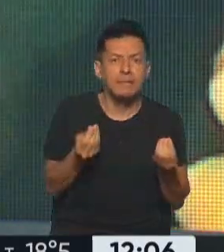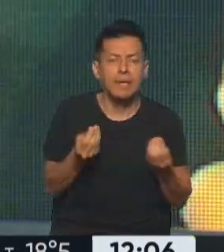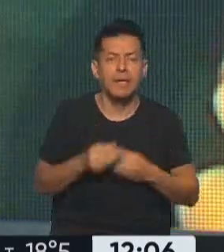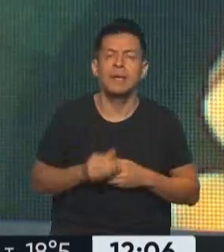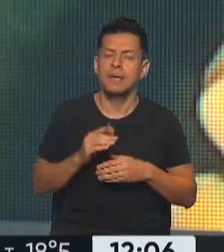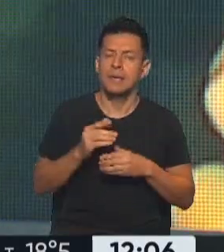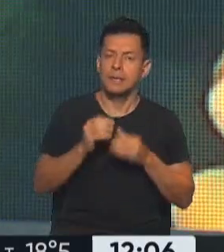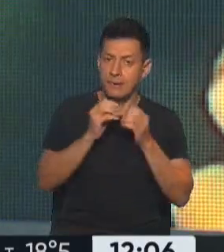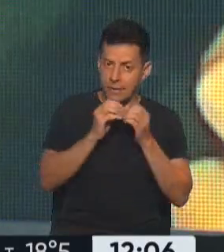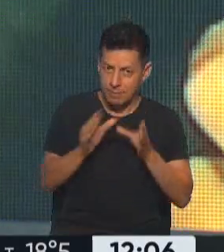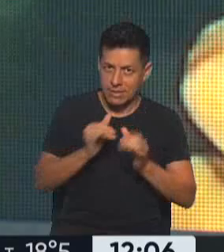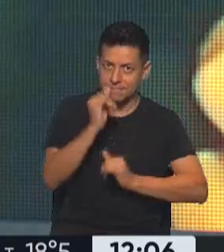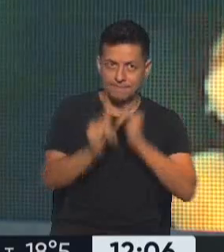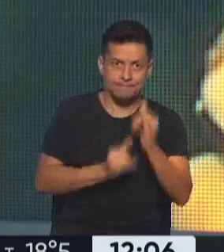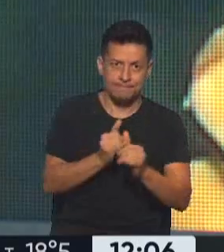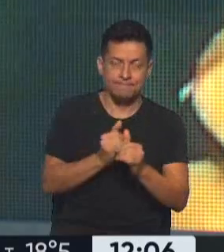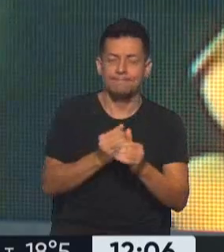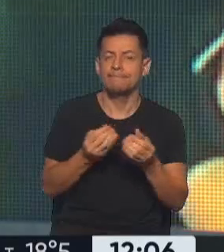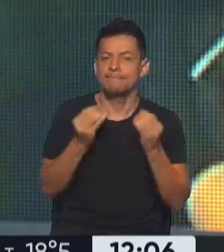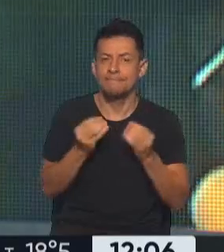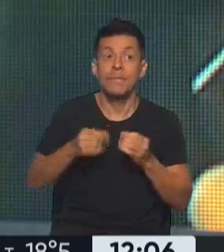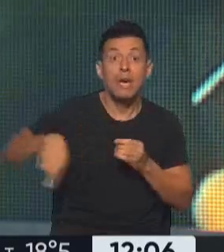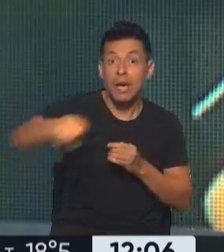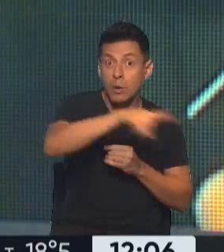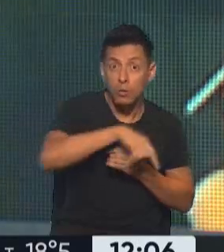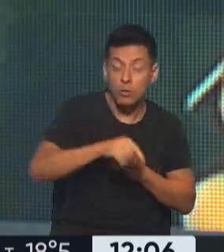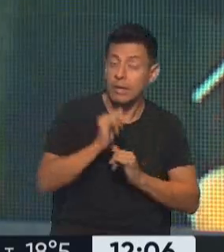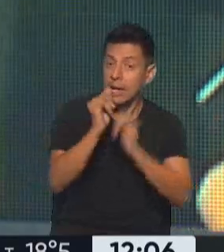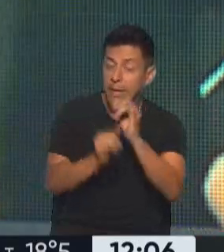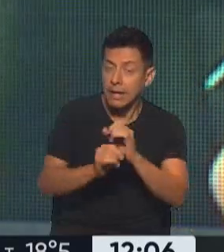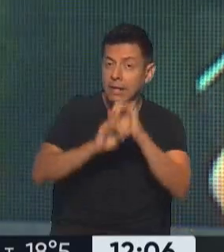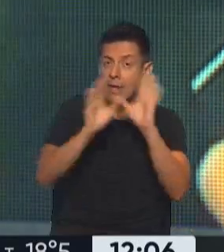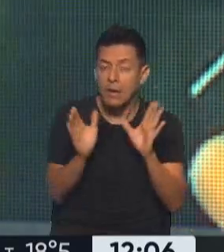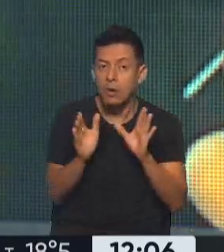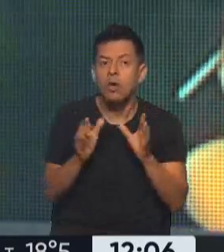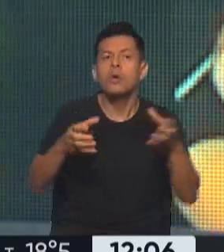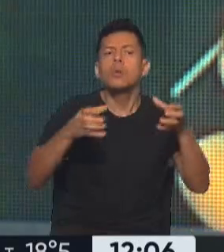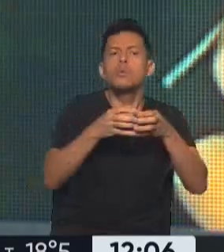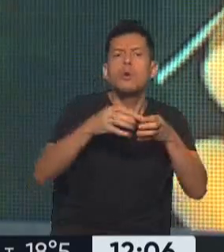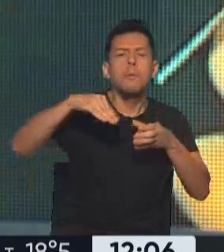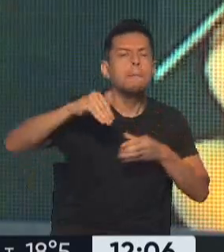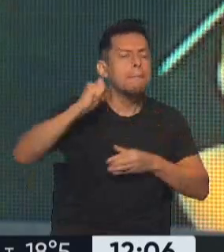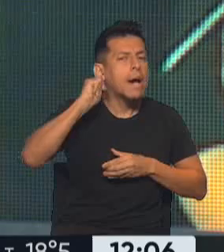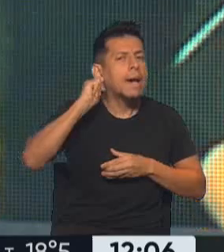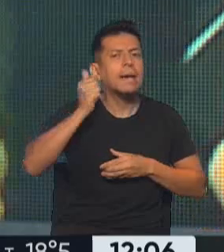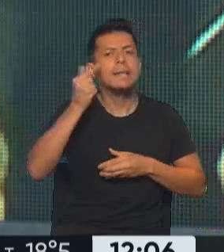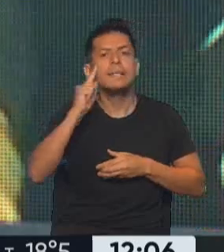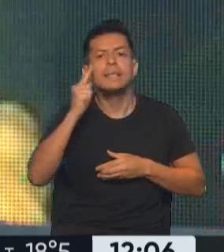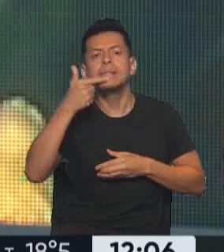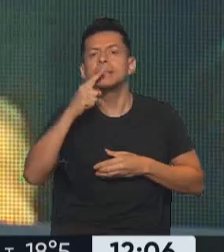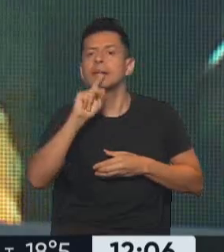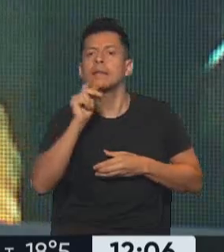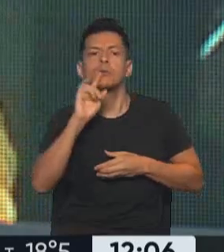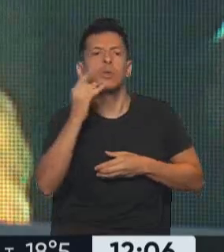arranquemos por explicarle a la gente qué es el Consejo de la Magistratura. Bien. La Constitución, la reforma